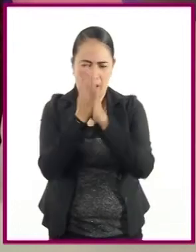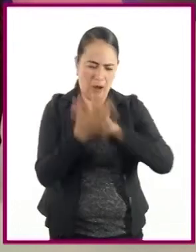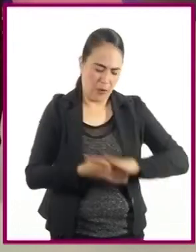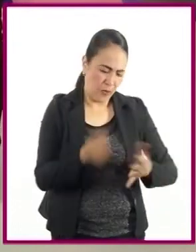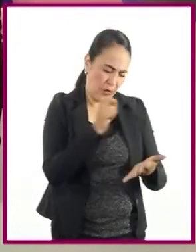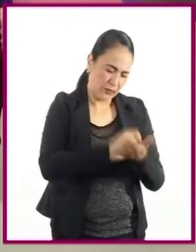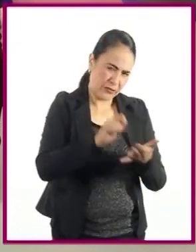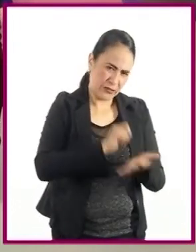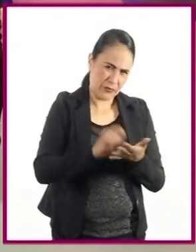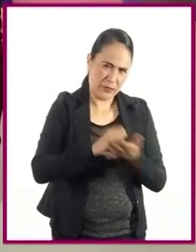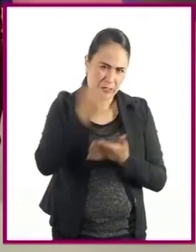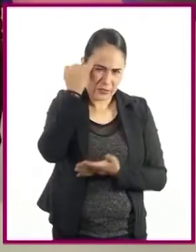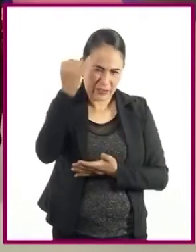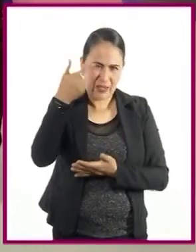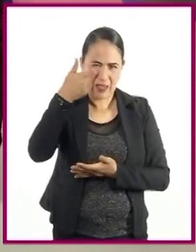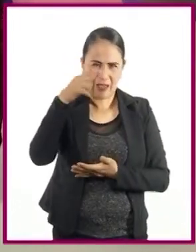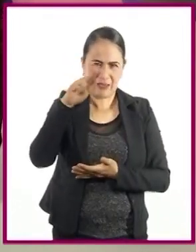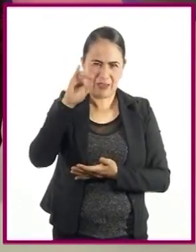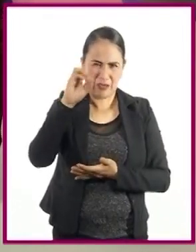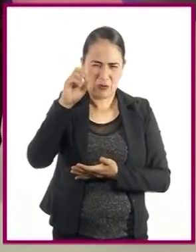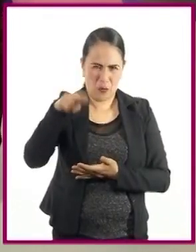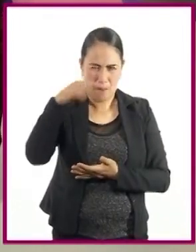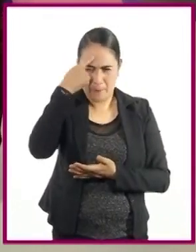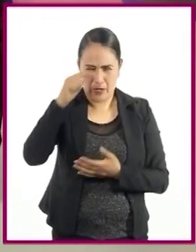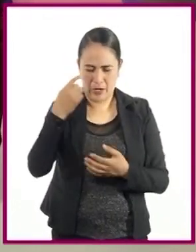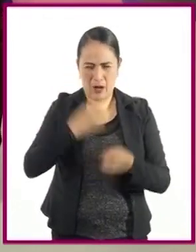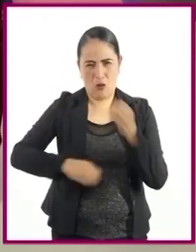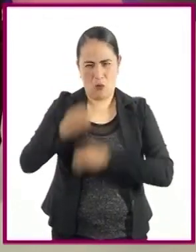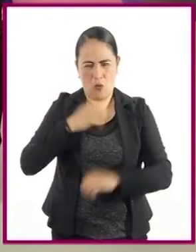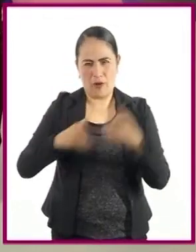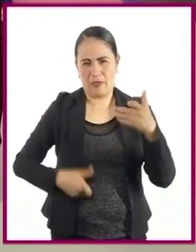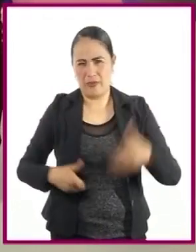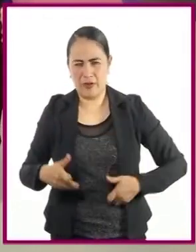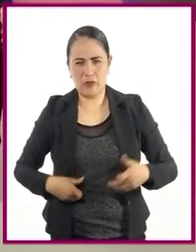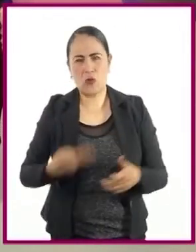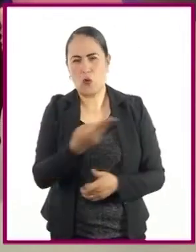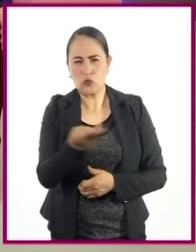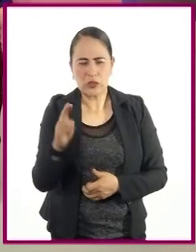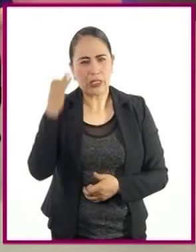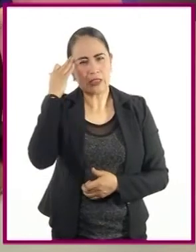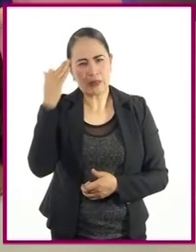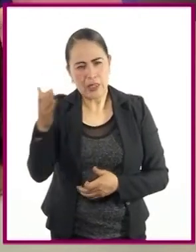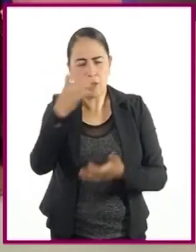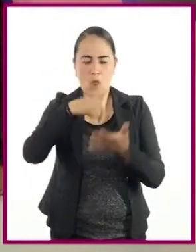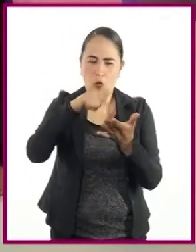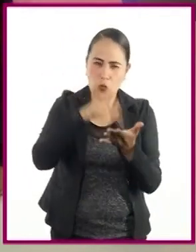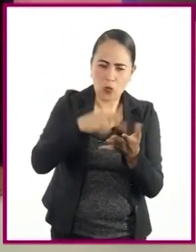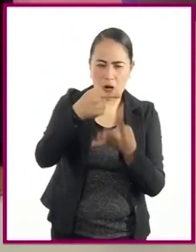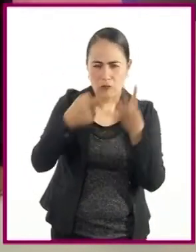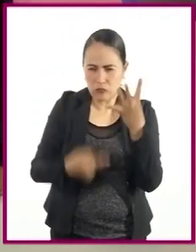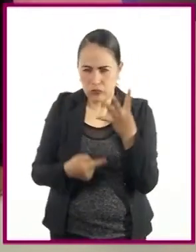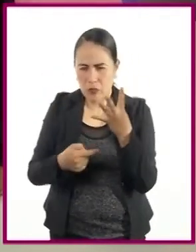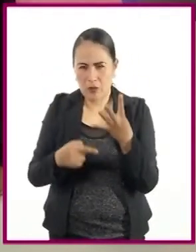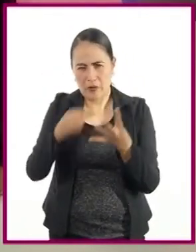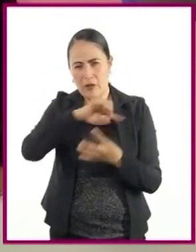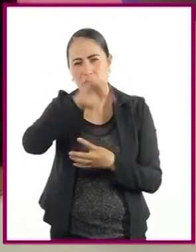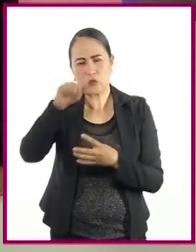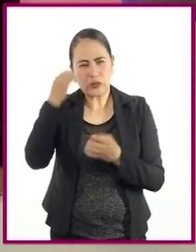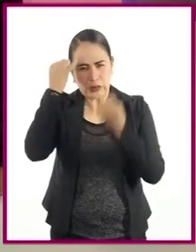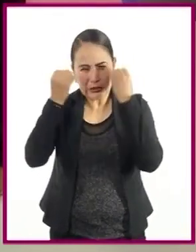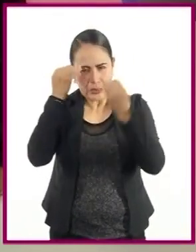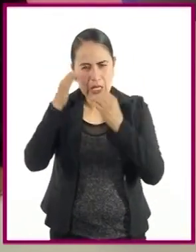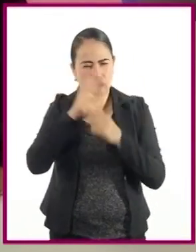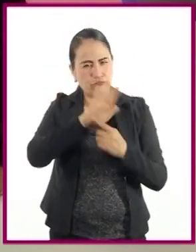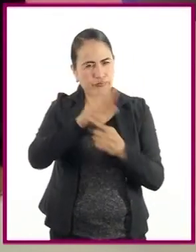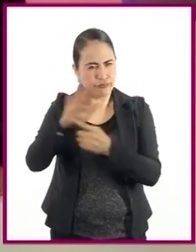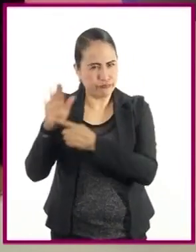en el análisis del espacio y el tiempo y utilizando todos los recursos teatrales posibles para proyectar ideas.